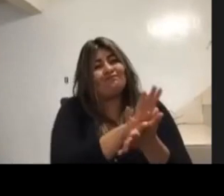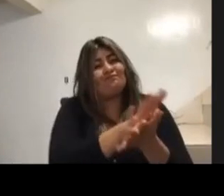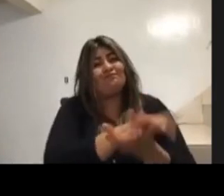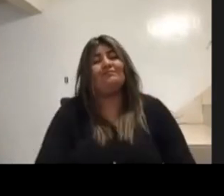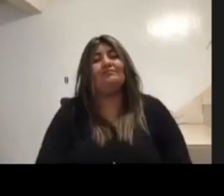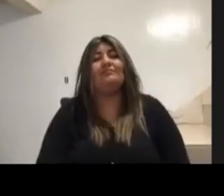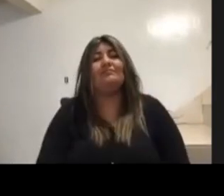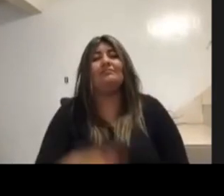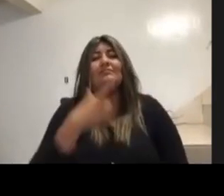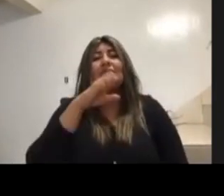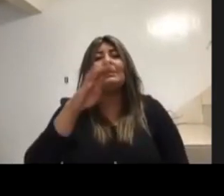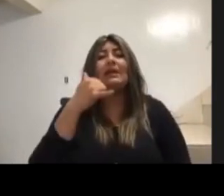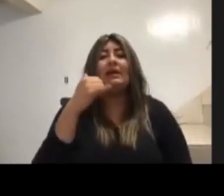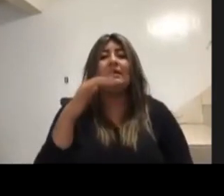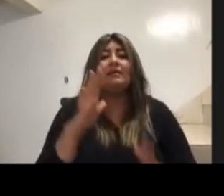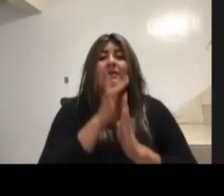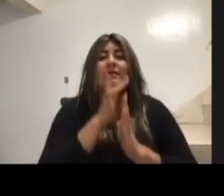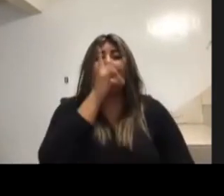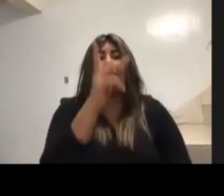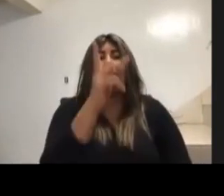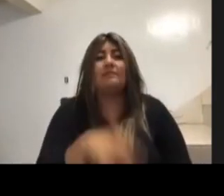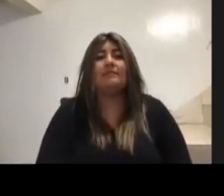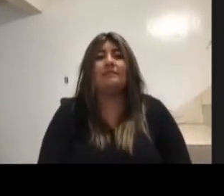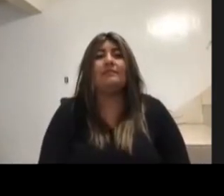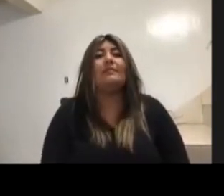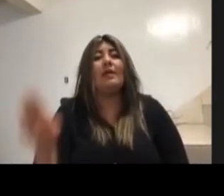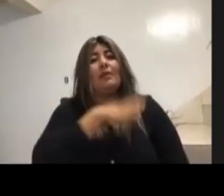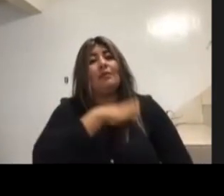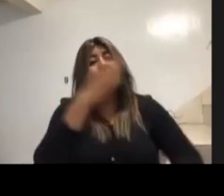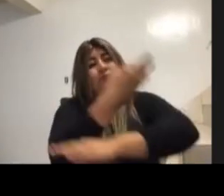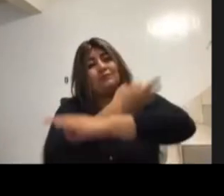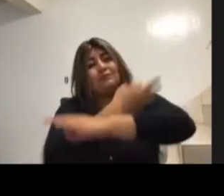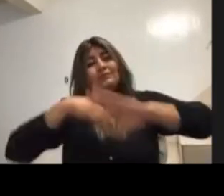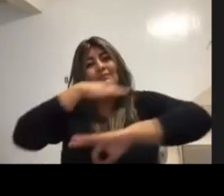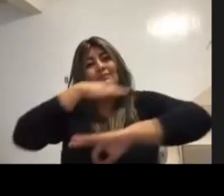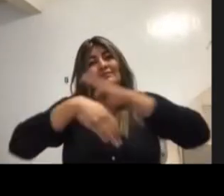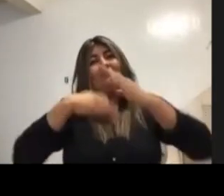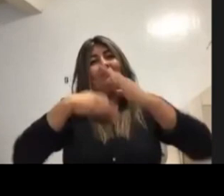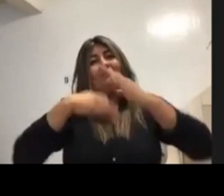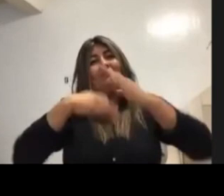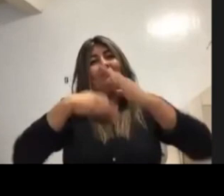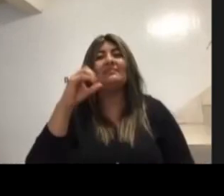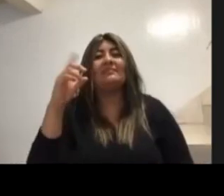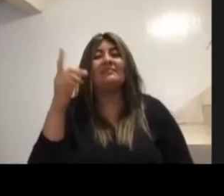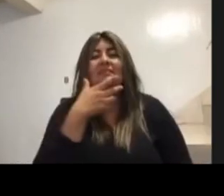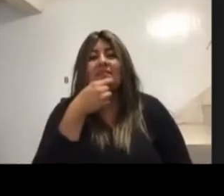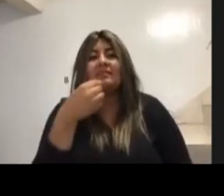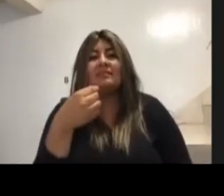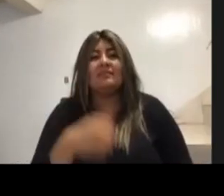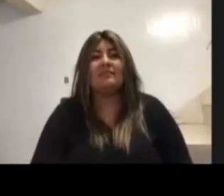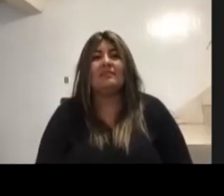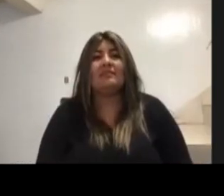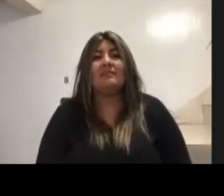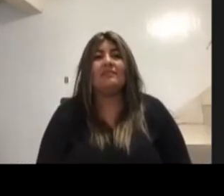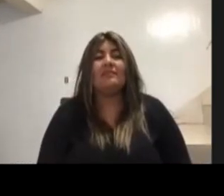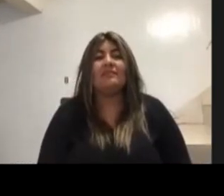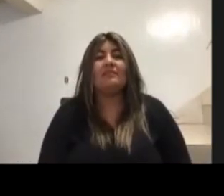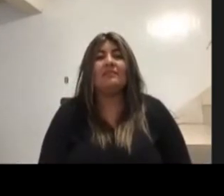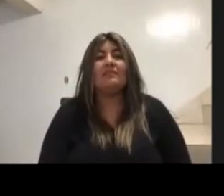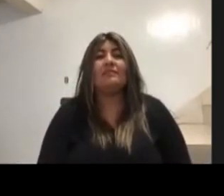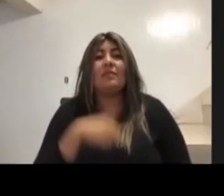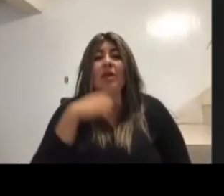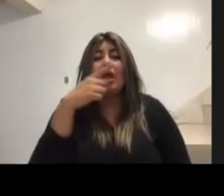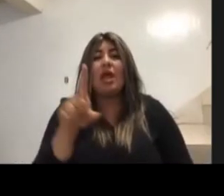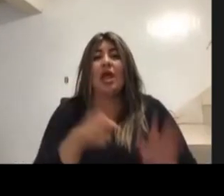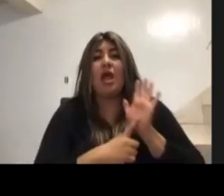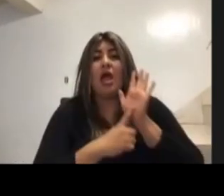palabra. Gracias, Ricardo. Buenas tardes a todos. Perdón, Gaby. Gaby, sí. Te interrumpo un segundo. Voy a irles pasando a los